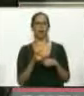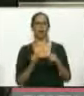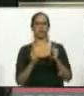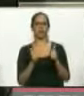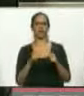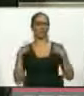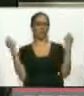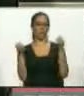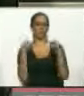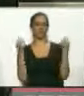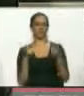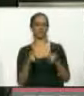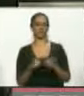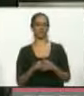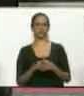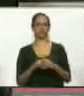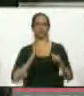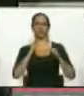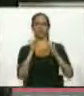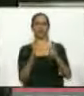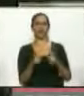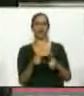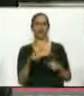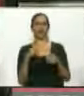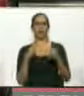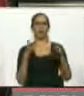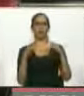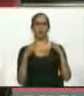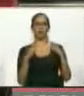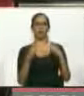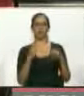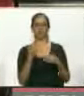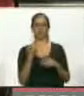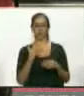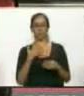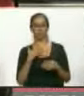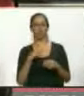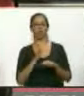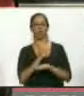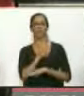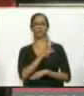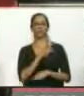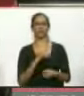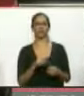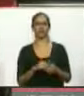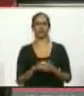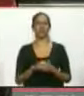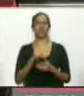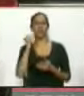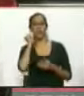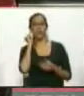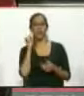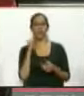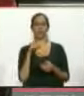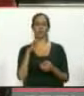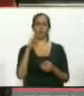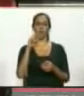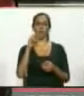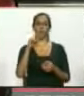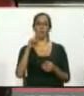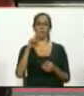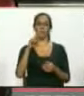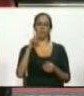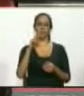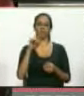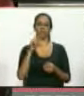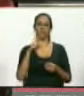campañas inclusive empezará a publicar nuevamente el número en redes sociales la muchacha de confianza la